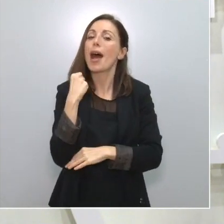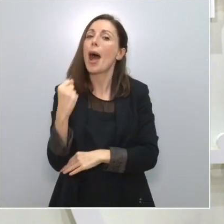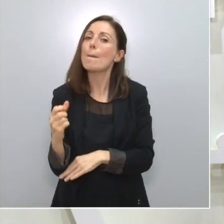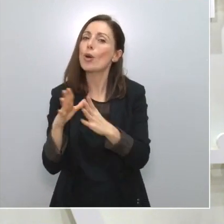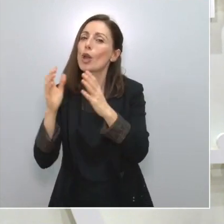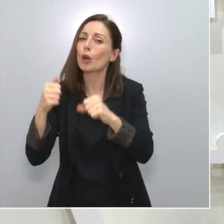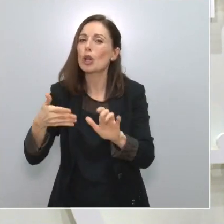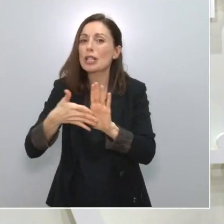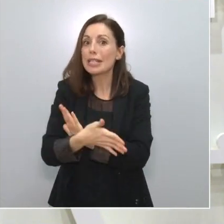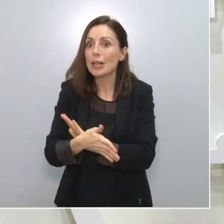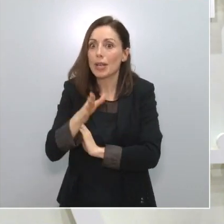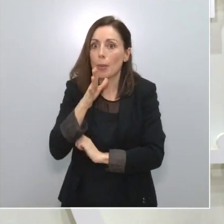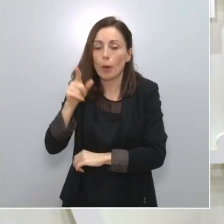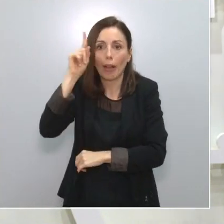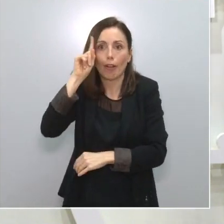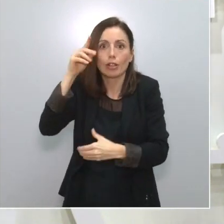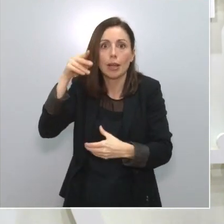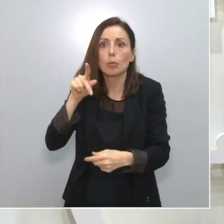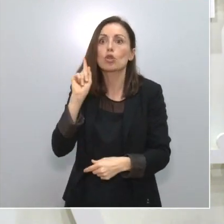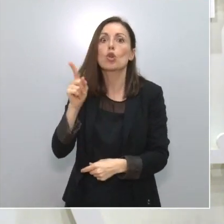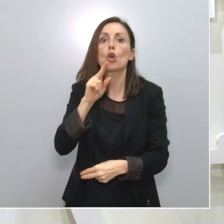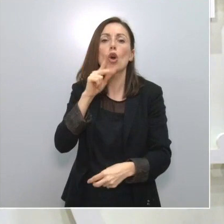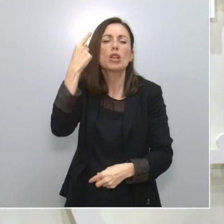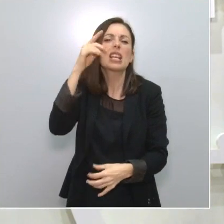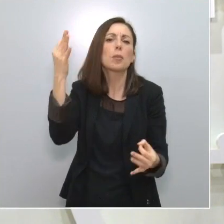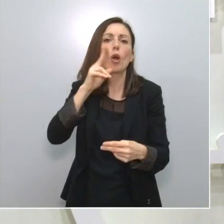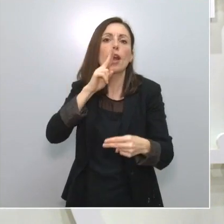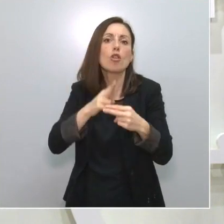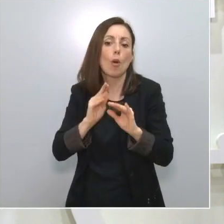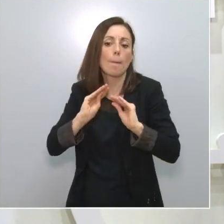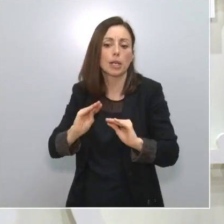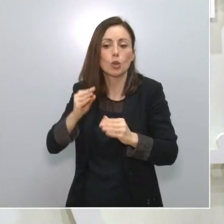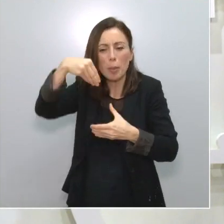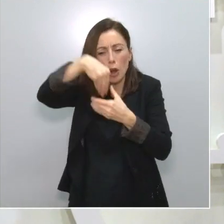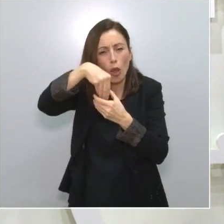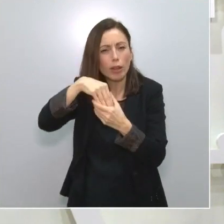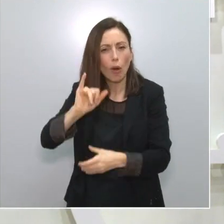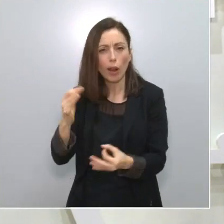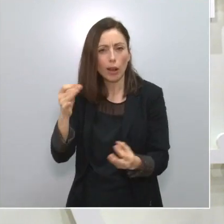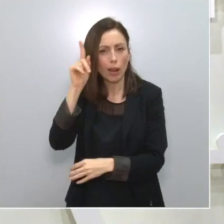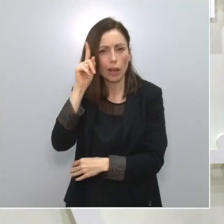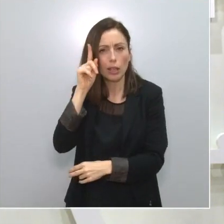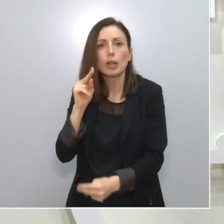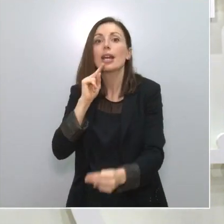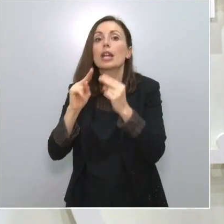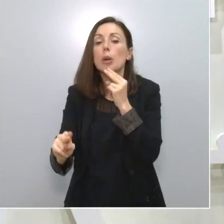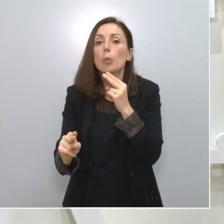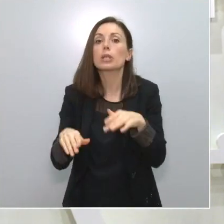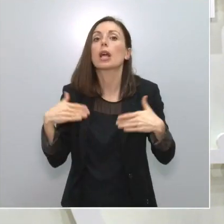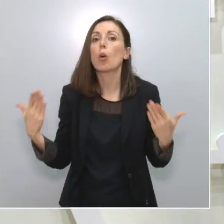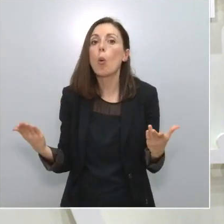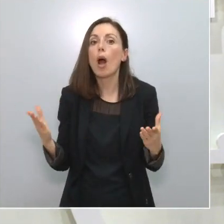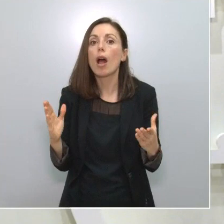porque no sabemos de ese acuerdo más que el nombre. Y contestando en concreto a su pregunta, los presidentes